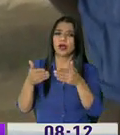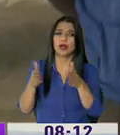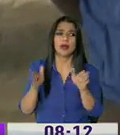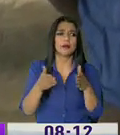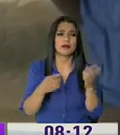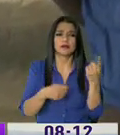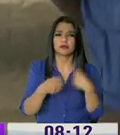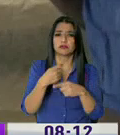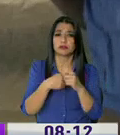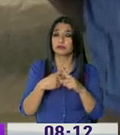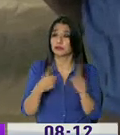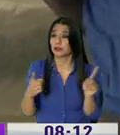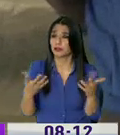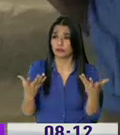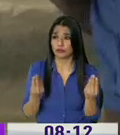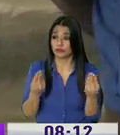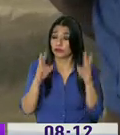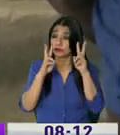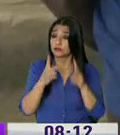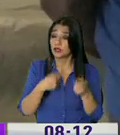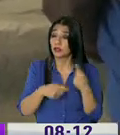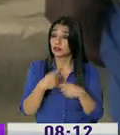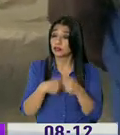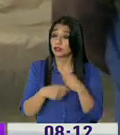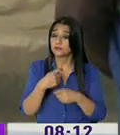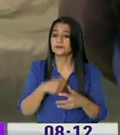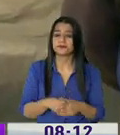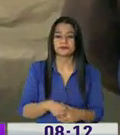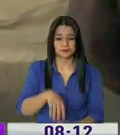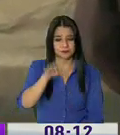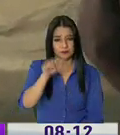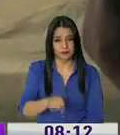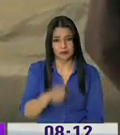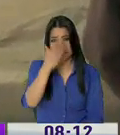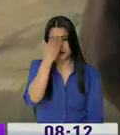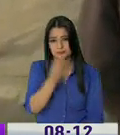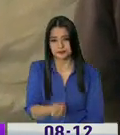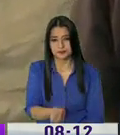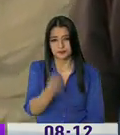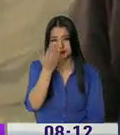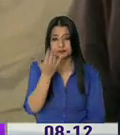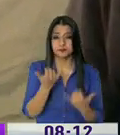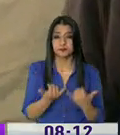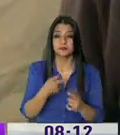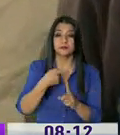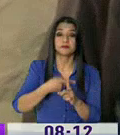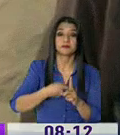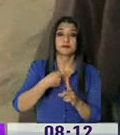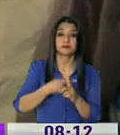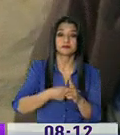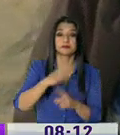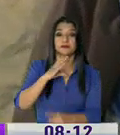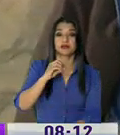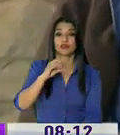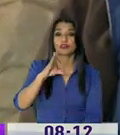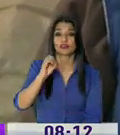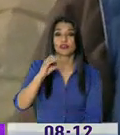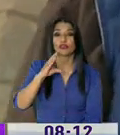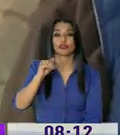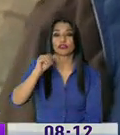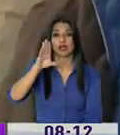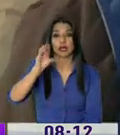y hay todo giro de negocios en estos momentos. Muy buenos días con todos. A ver, estamos aquí en el mercado de Cotocollao.